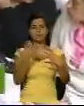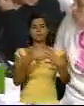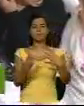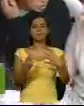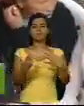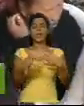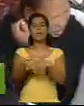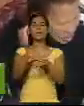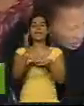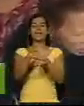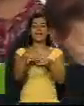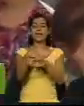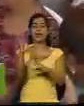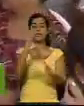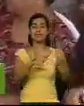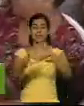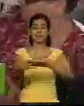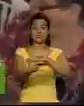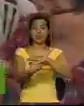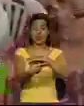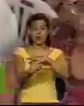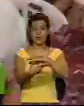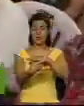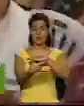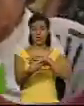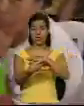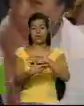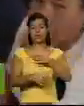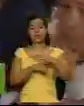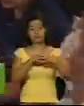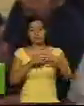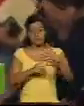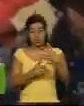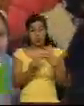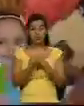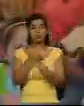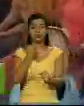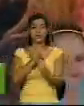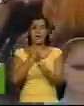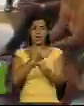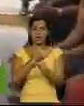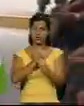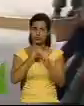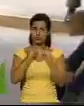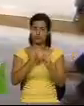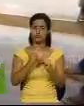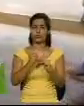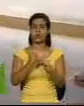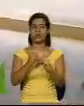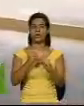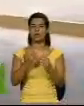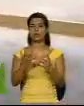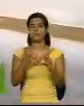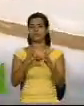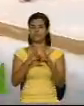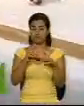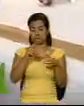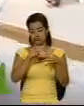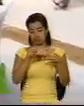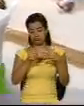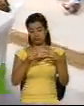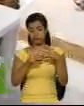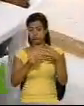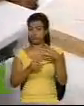el Ministerio de Ciencia y Tecnología. Y se ha hecho un trabajo bien conjunto con todos estos entes